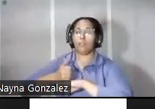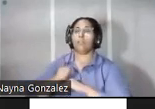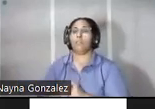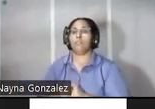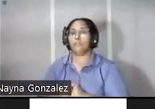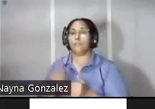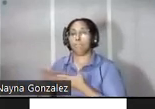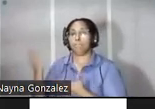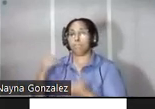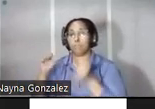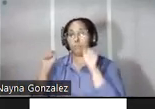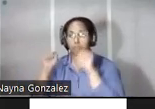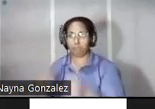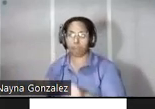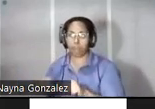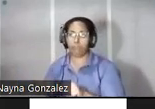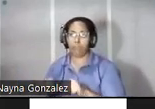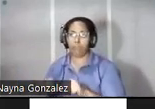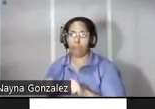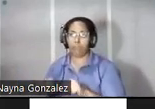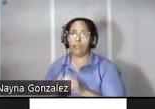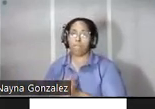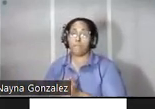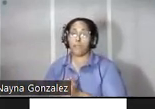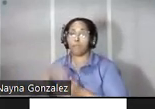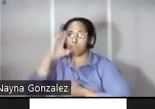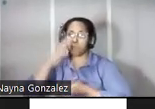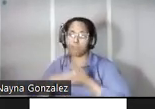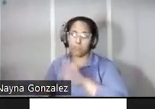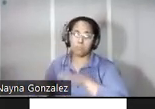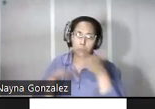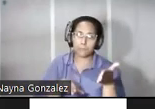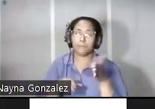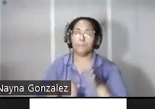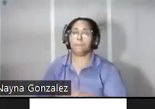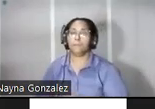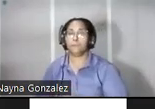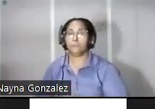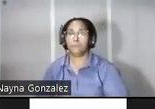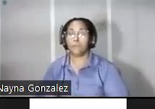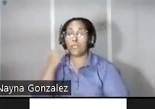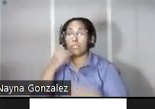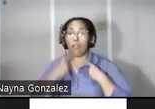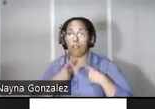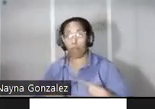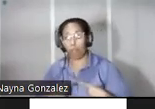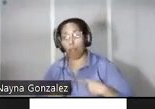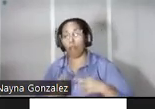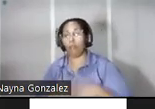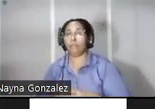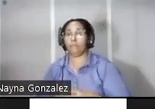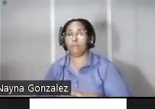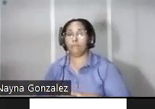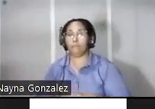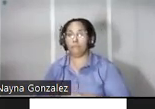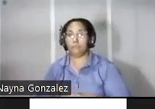la posibilidad de una pérdida definitiva de su esposo y de su compañero de vida. Si la depresión se había apoderado